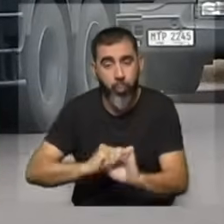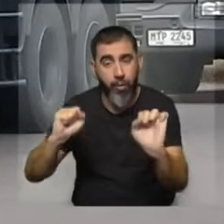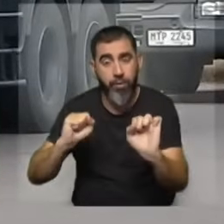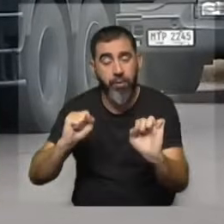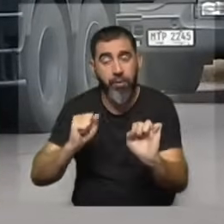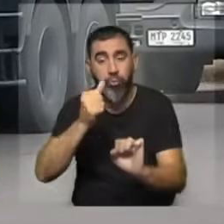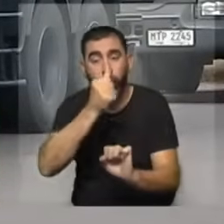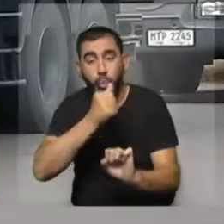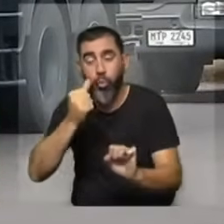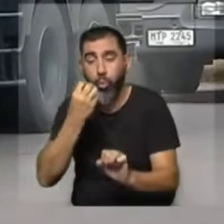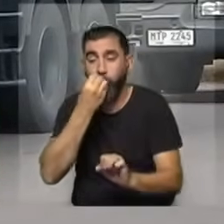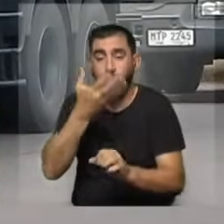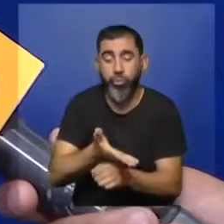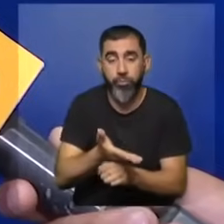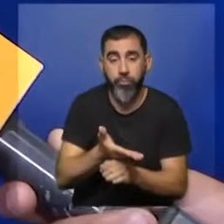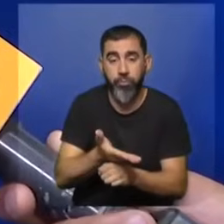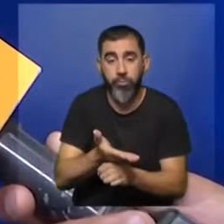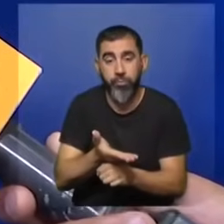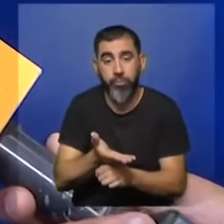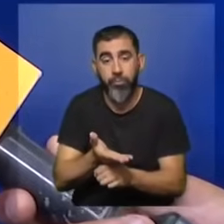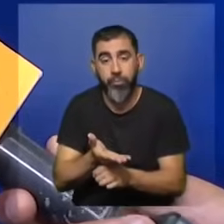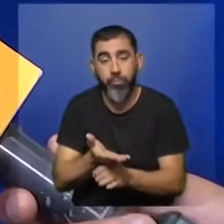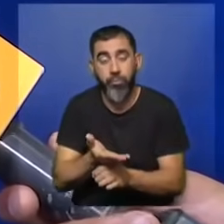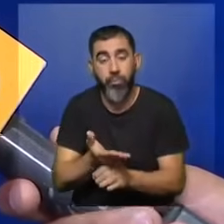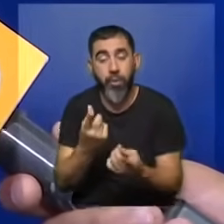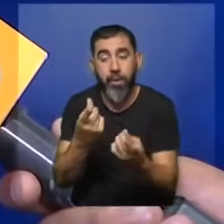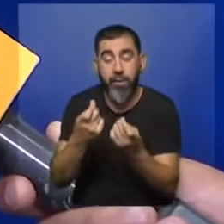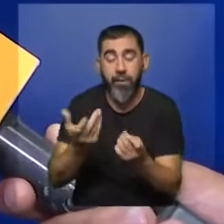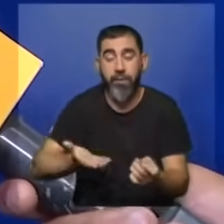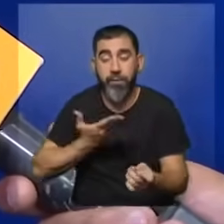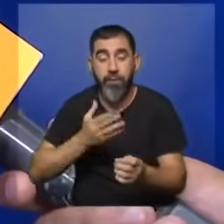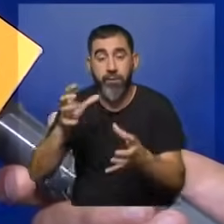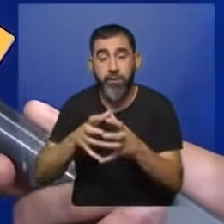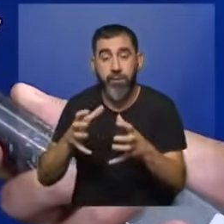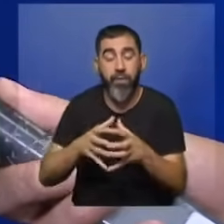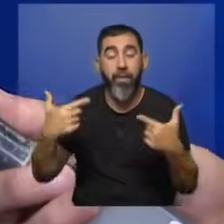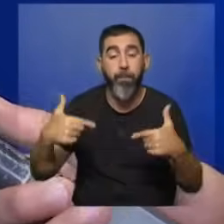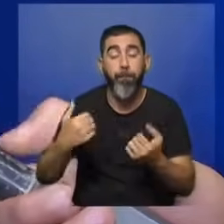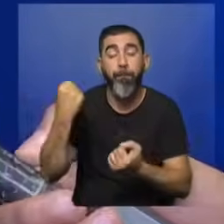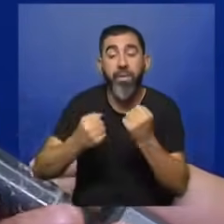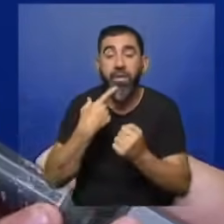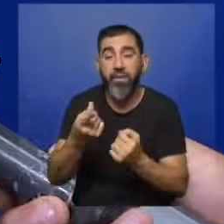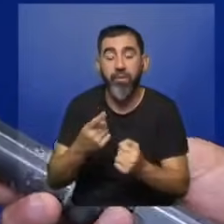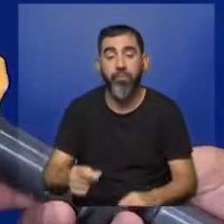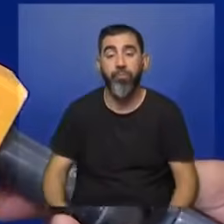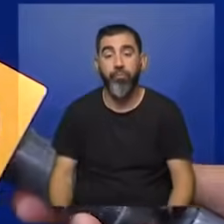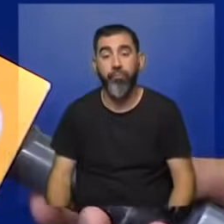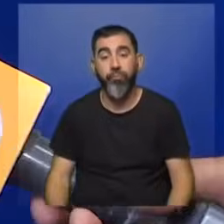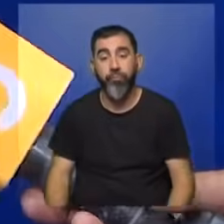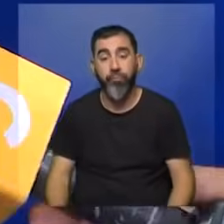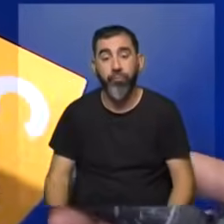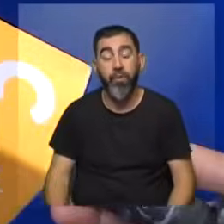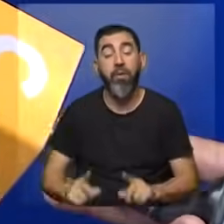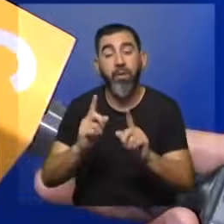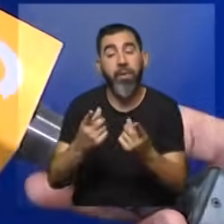encontrar un camino para que se contemplen las necesidades que el Ministerio entiende que tienen que ser corregidas y